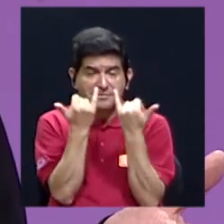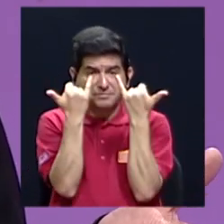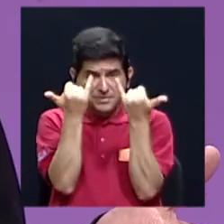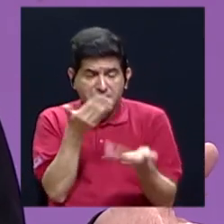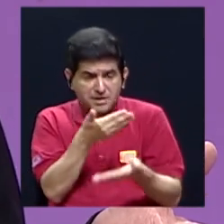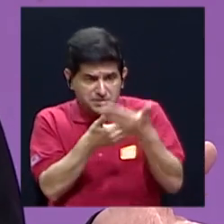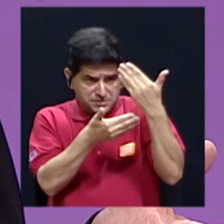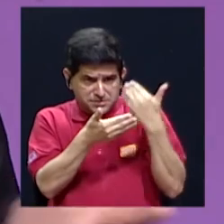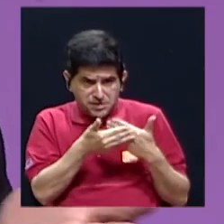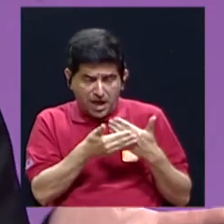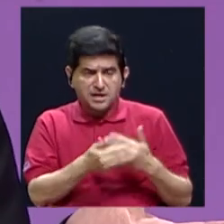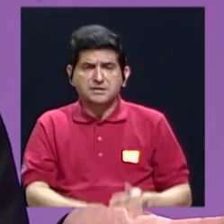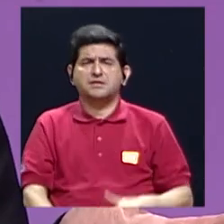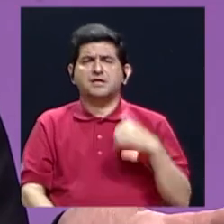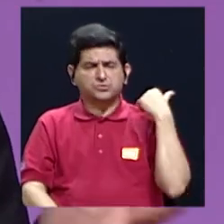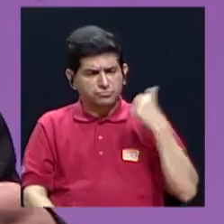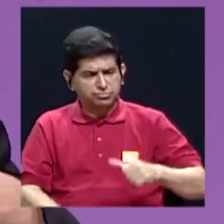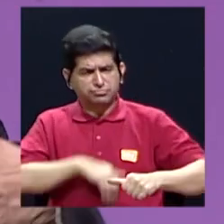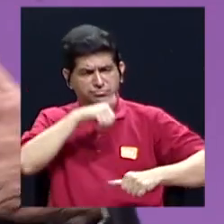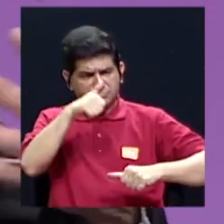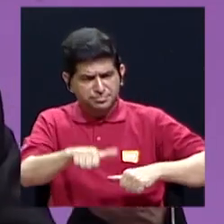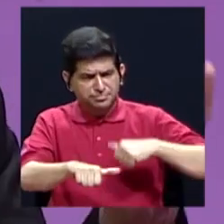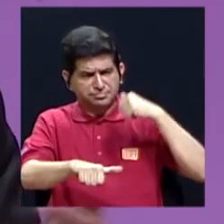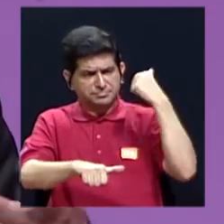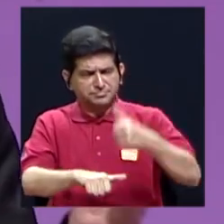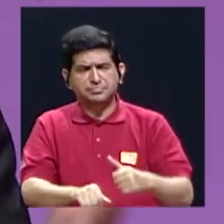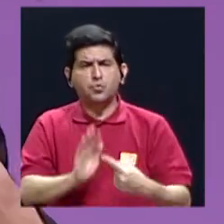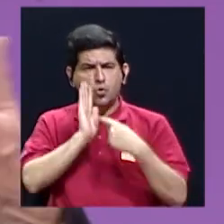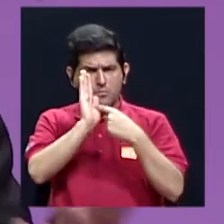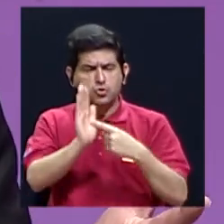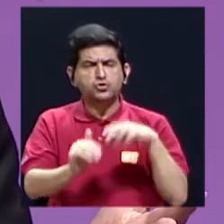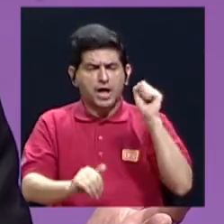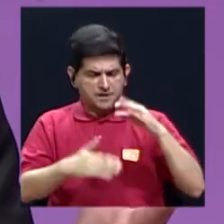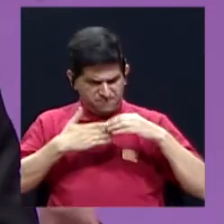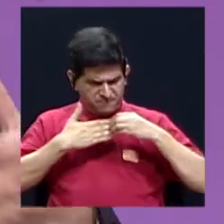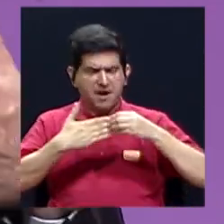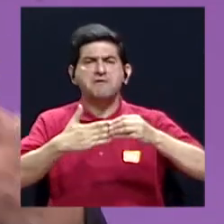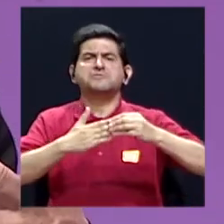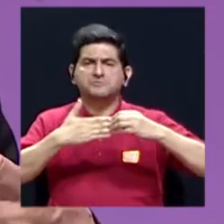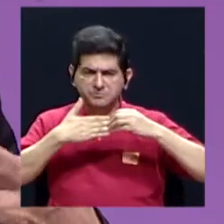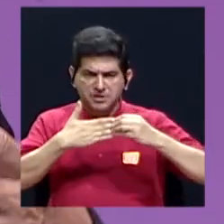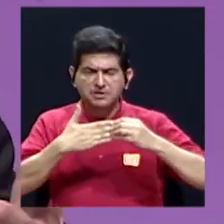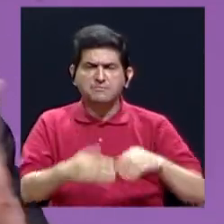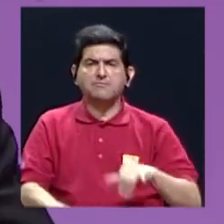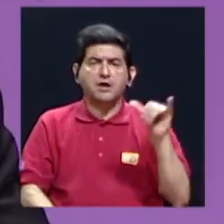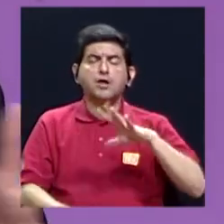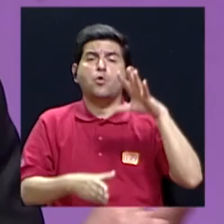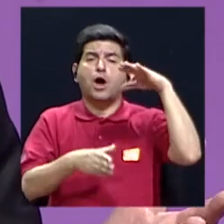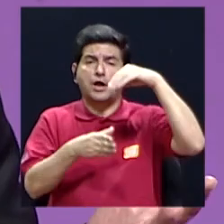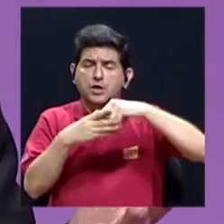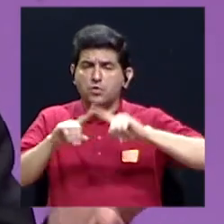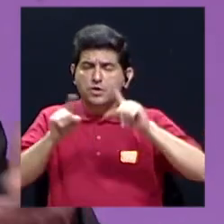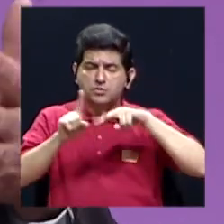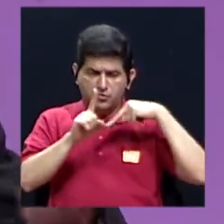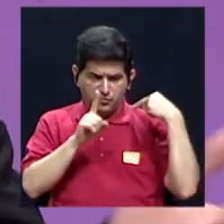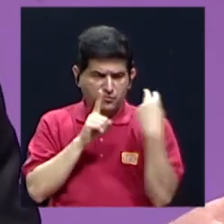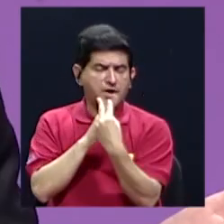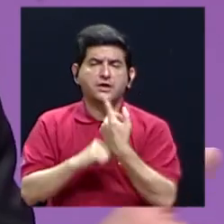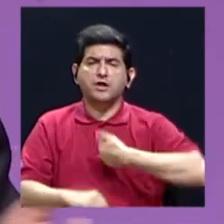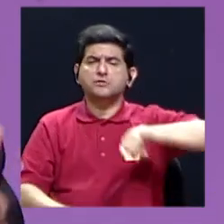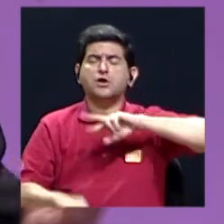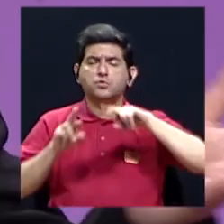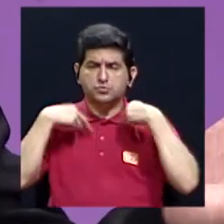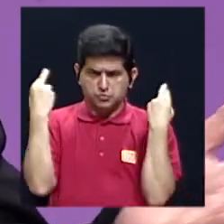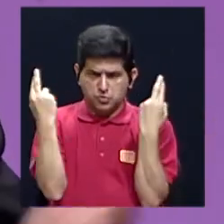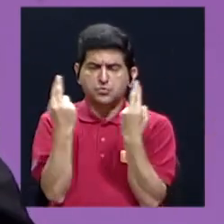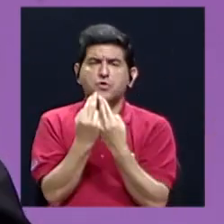venido dando esta lucha hemos dado muchas muestras de flexibilidad y de toma en cuenta de otros puntos de vista. Nos hemos